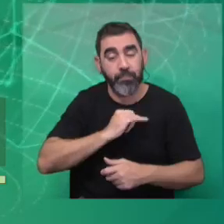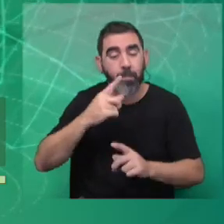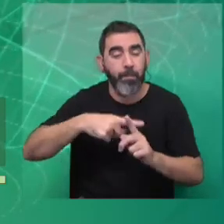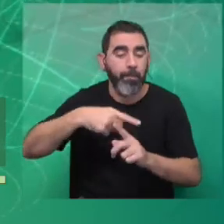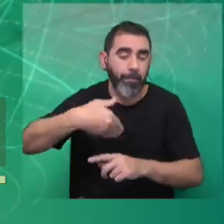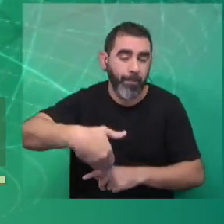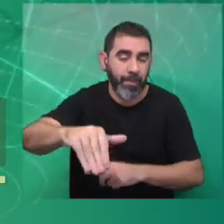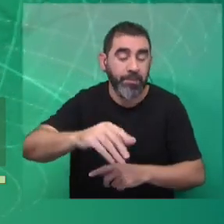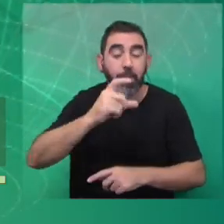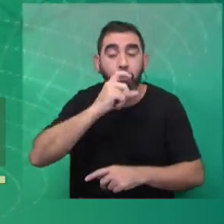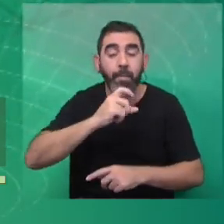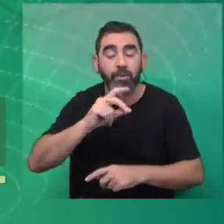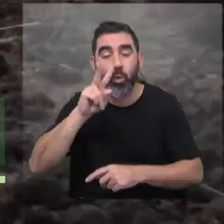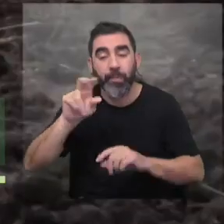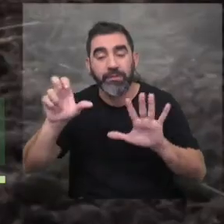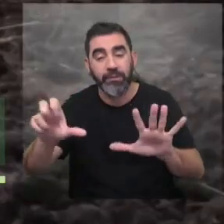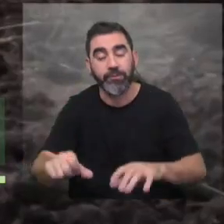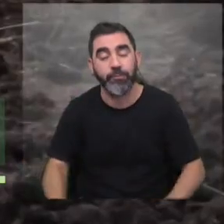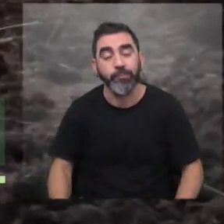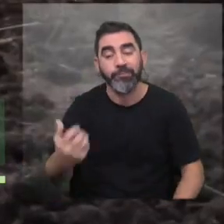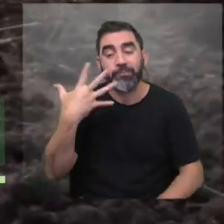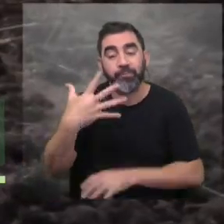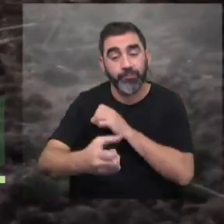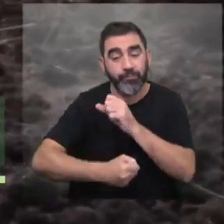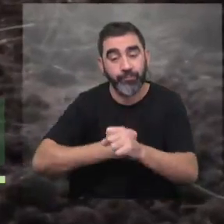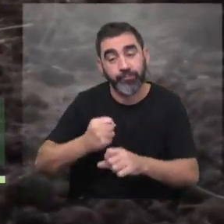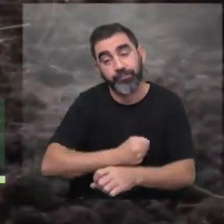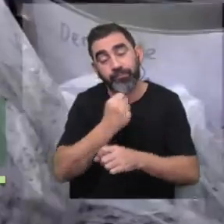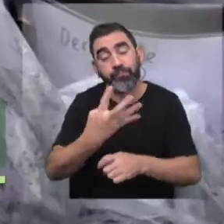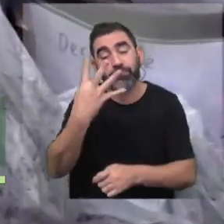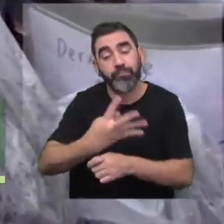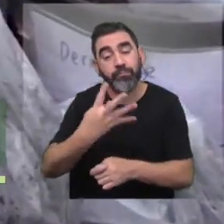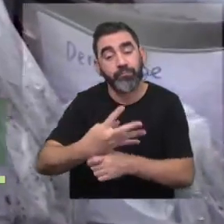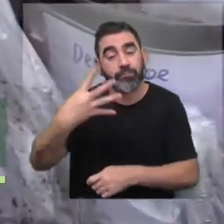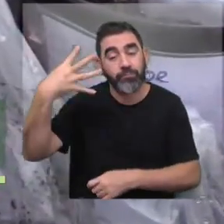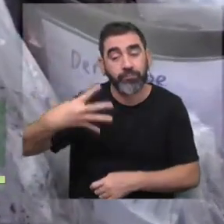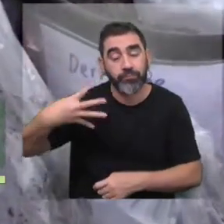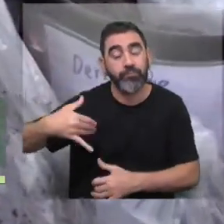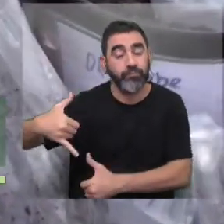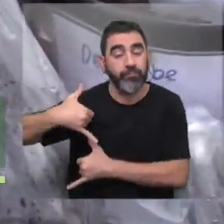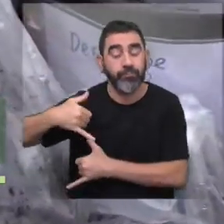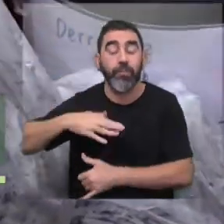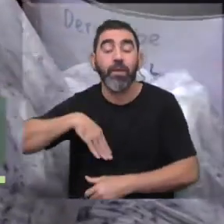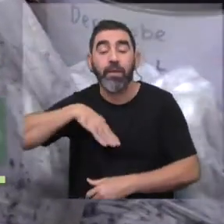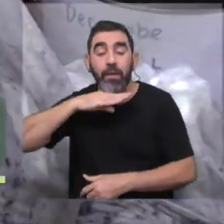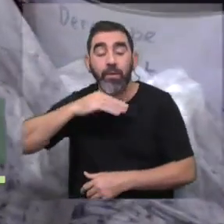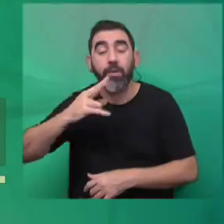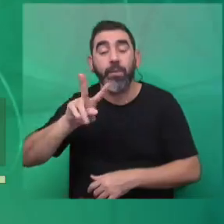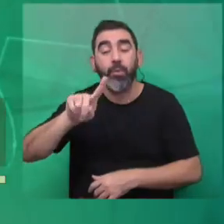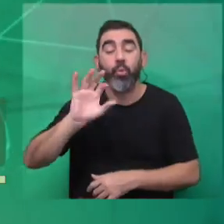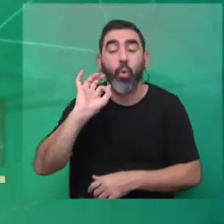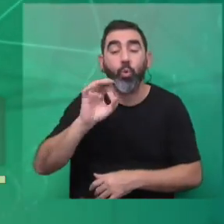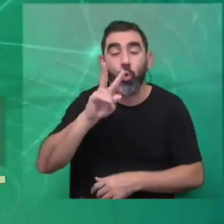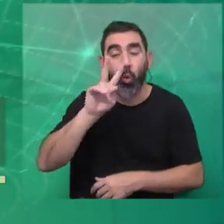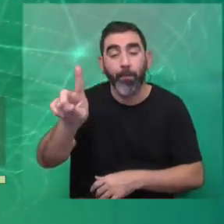después en marzo de 2006 más de 5 años pasaron hasta el cuarto hallazgo en el batallón 14 de Toledo canelones el 21 de octubre de